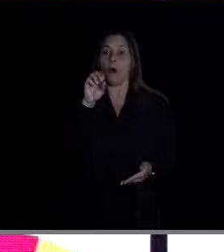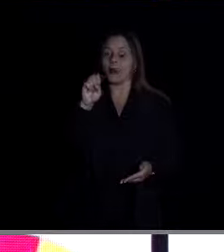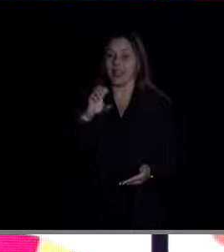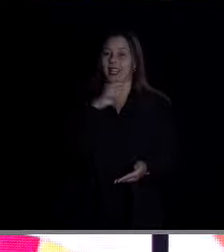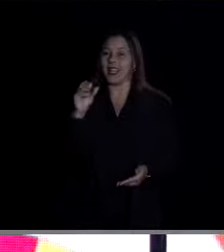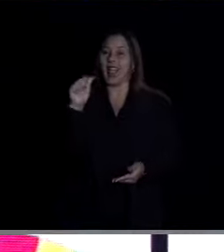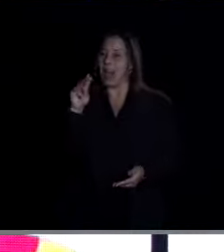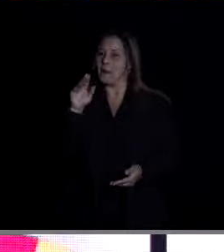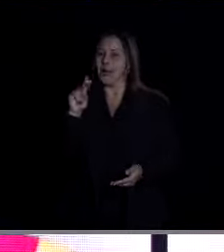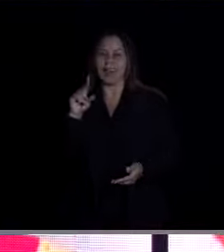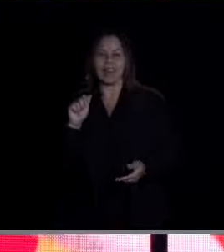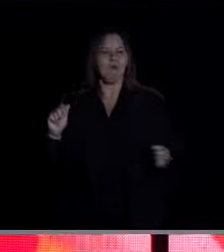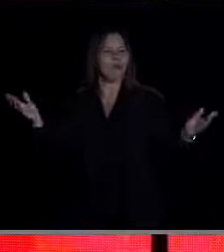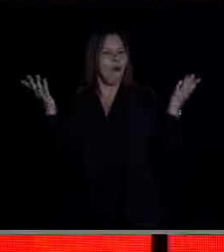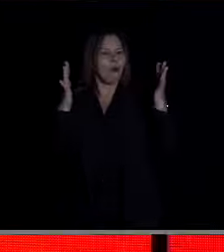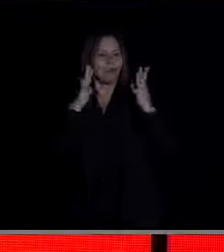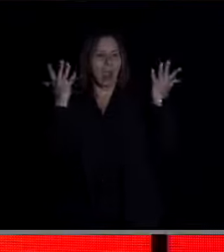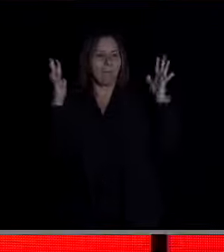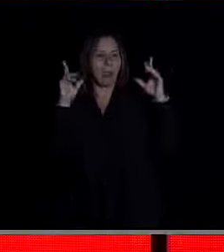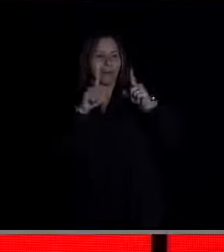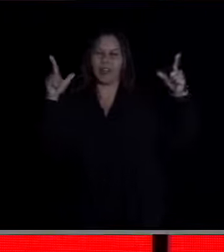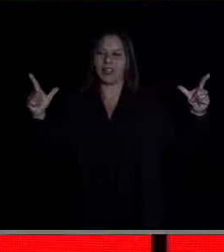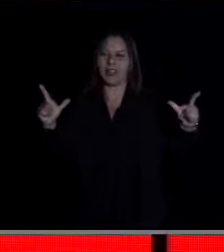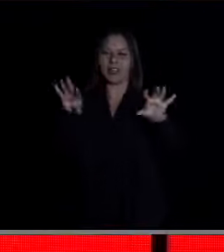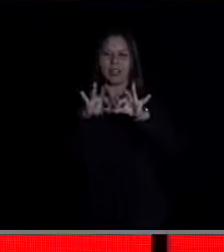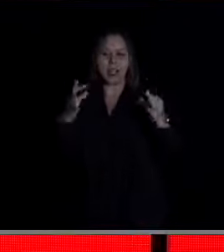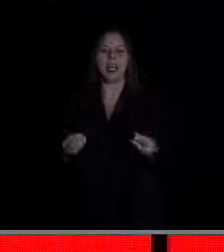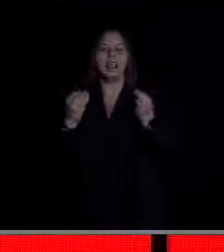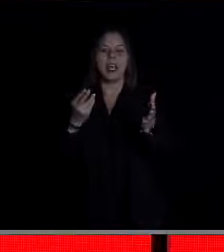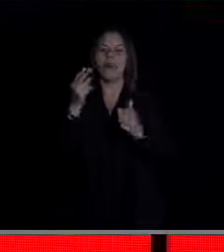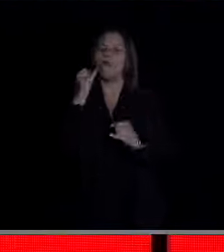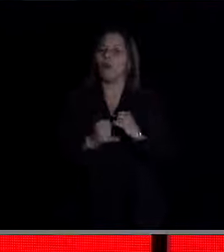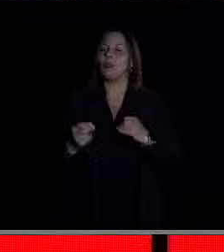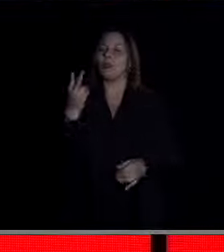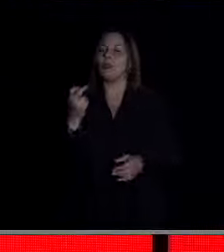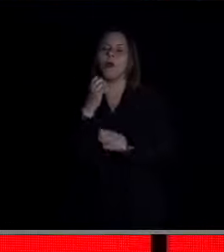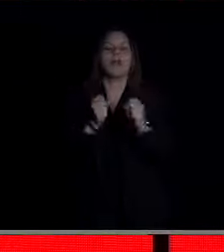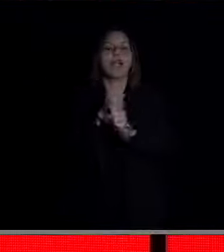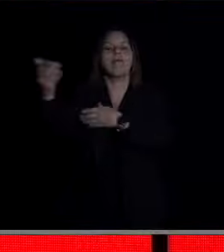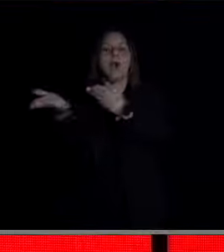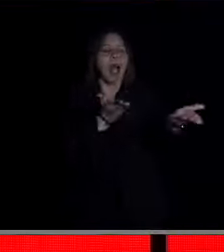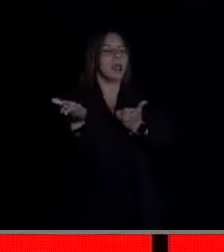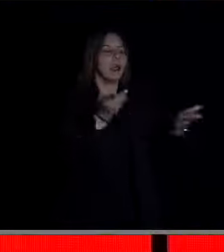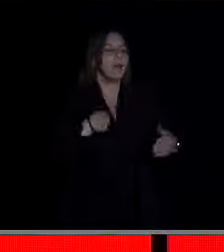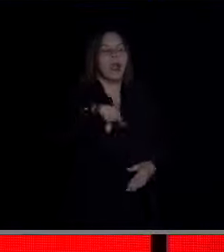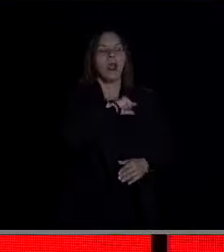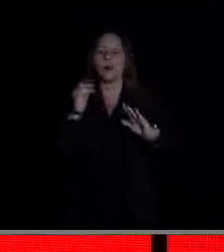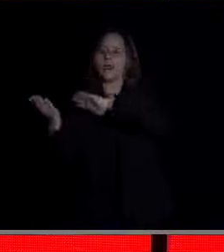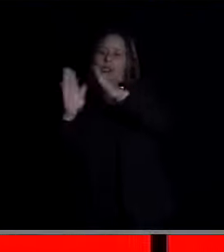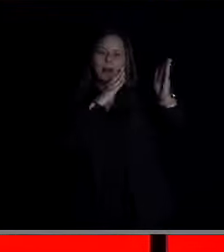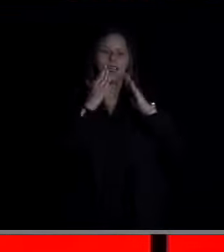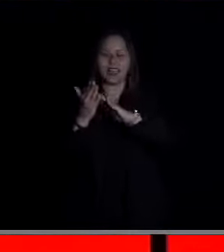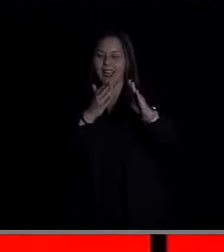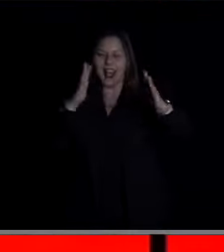fuerte aplauso a esta familia que ha dedicado los últimos 12 años a servir a nuestra ciudad. Que se escuche